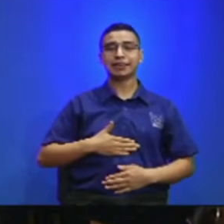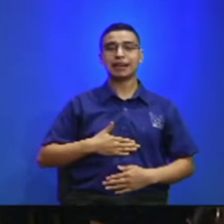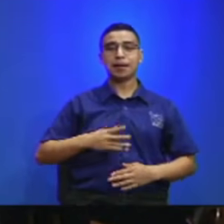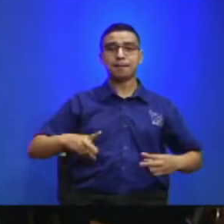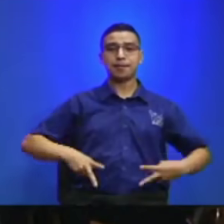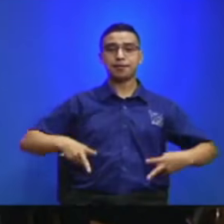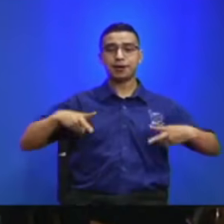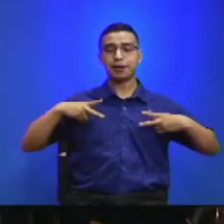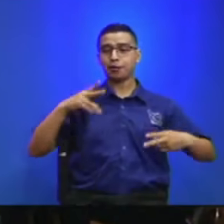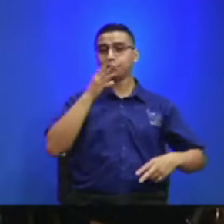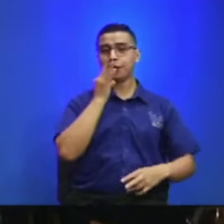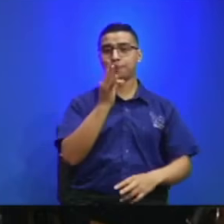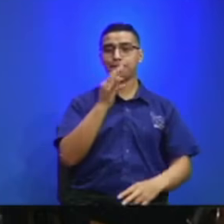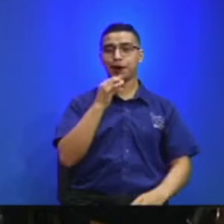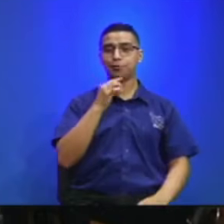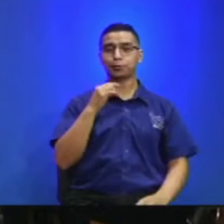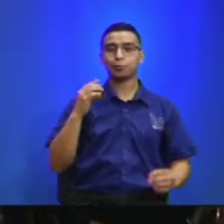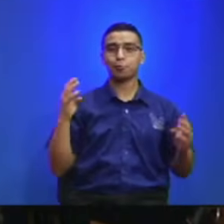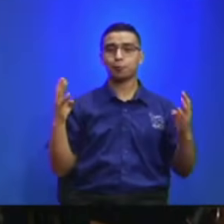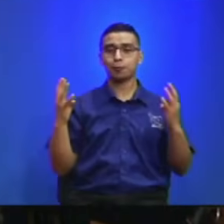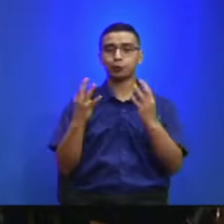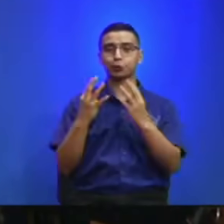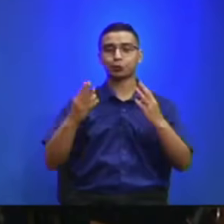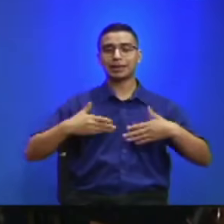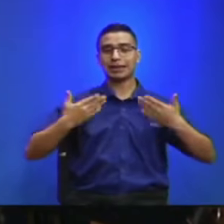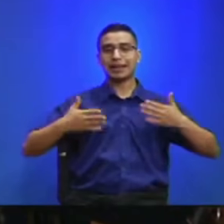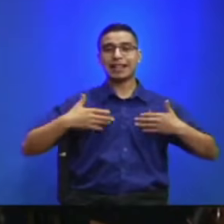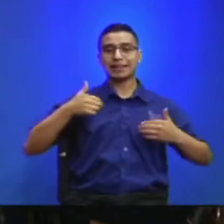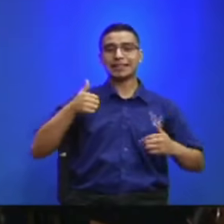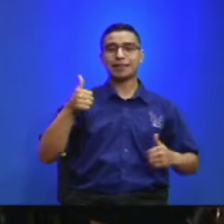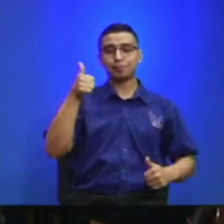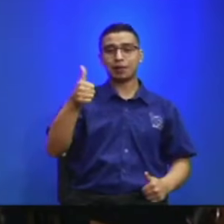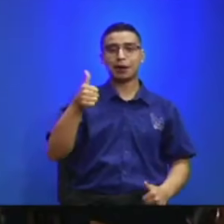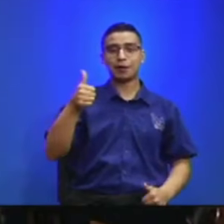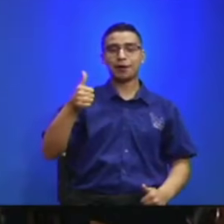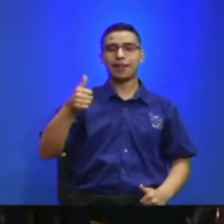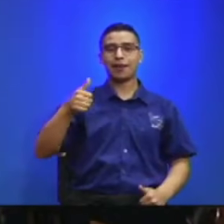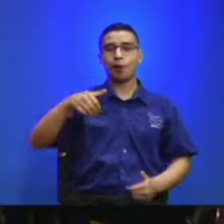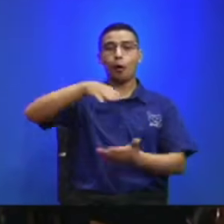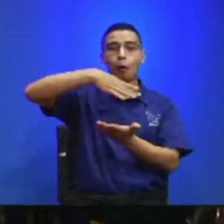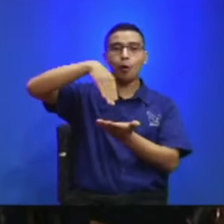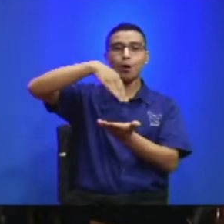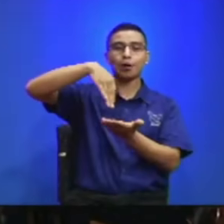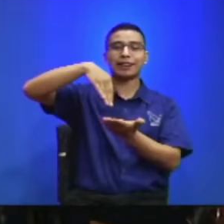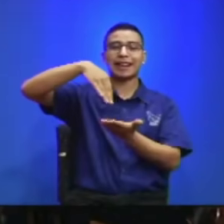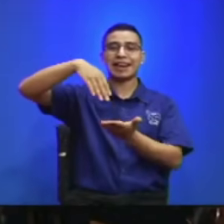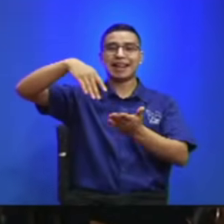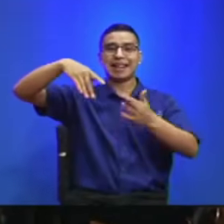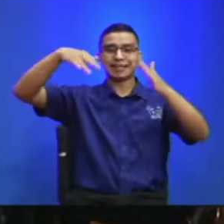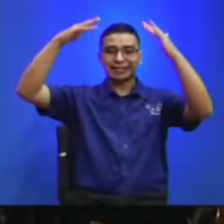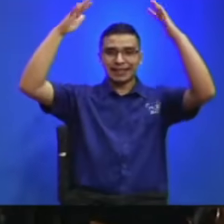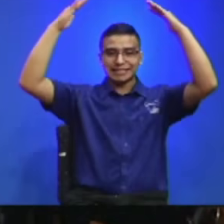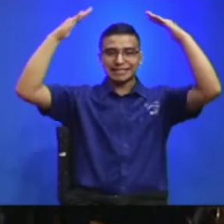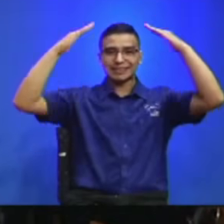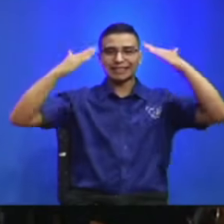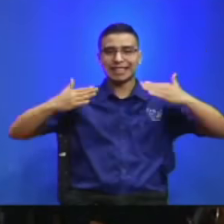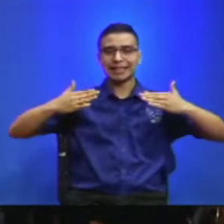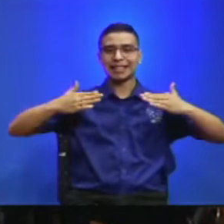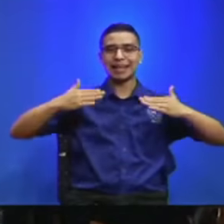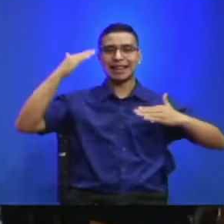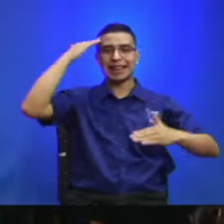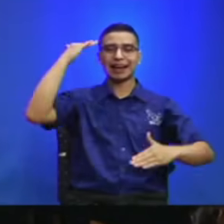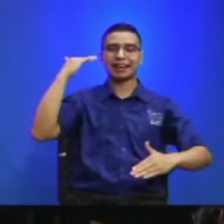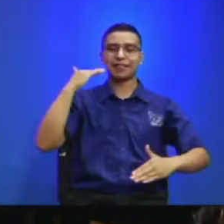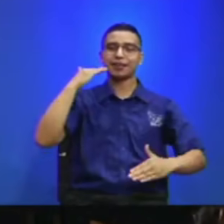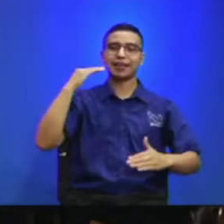juntos en armonía es como el buen goleo que extiende sobre la cabeza del sumo sacerdote aaron y empieza a hacer